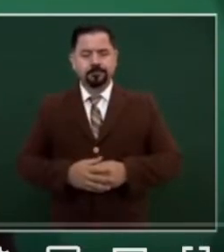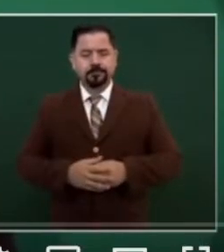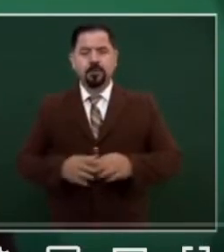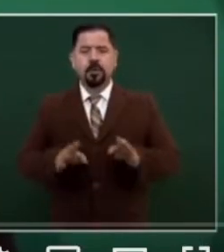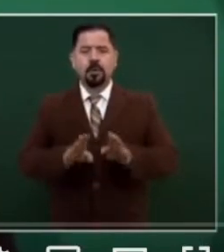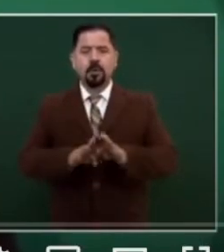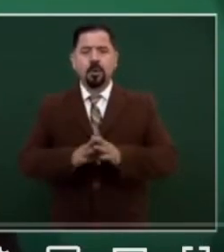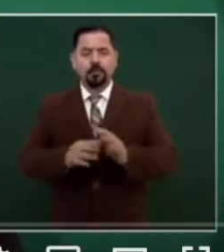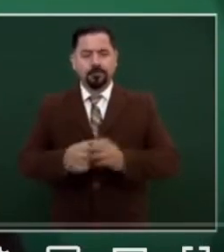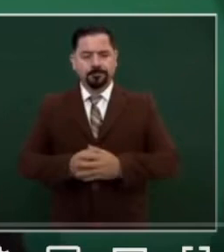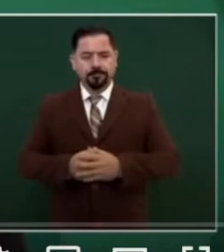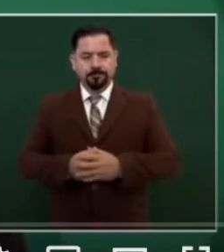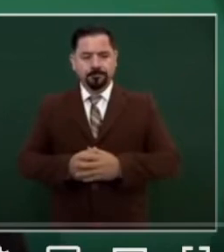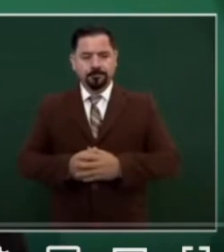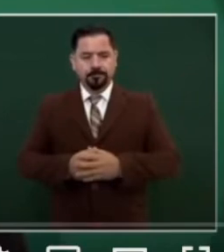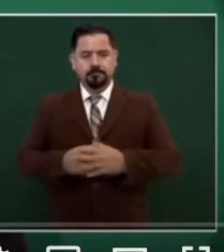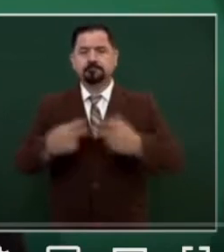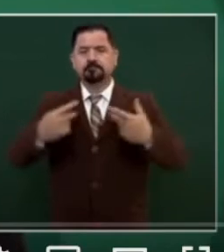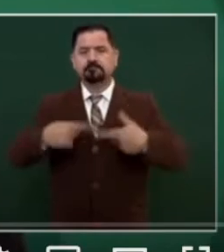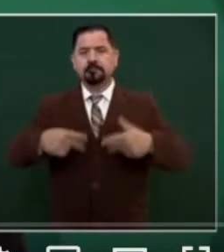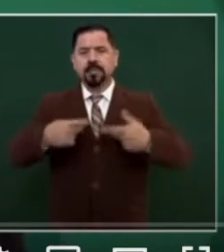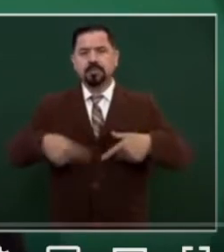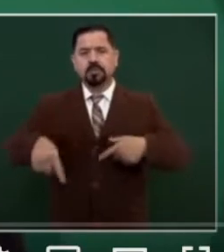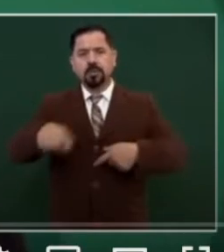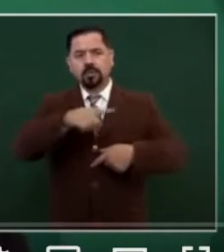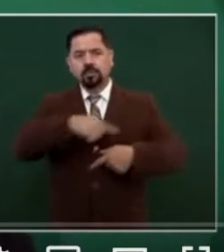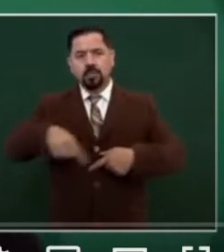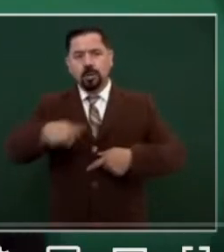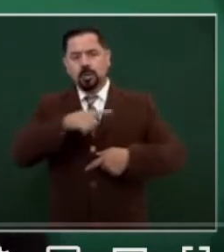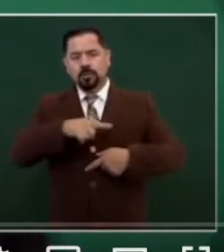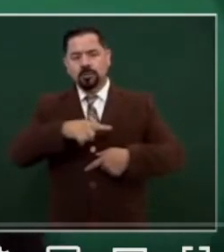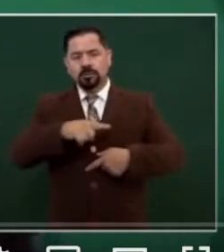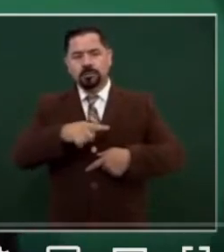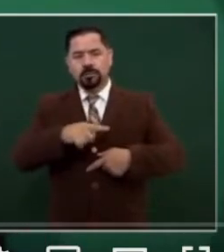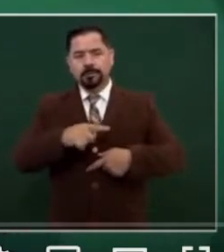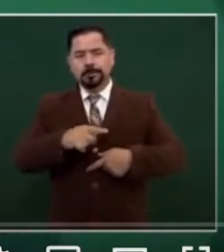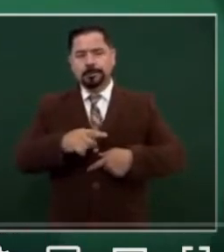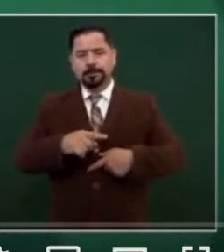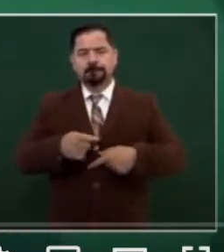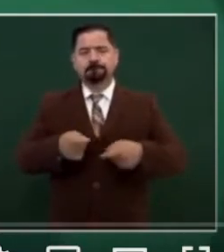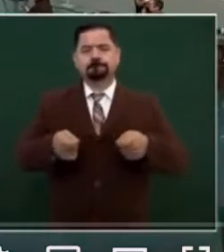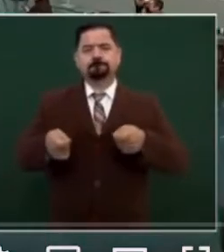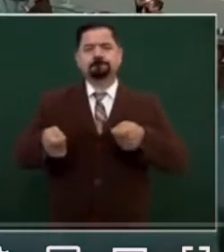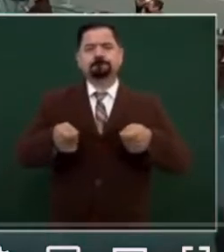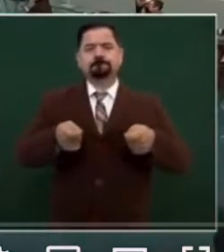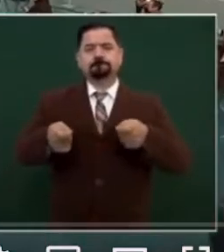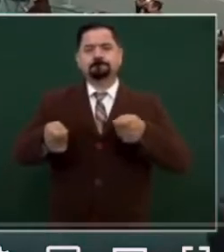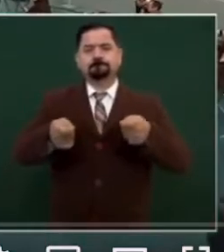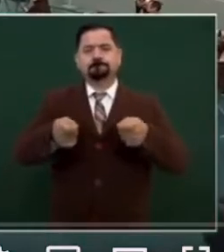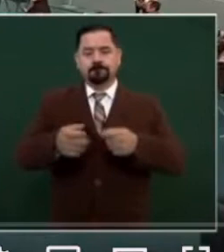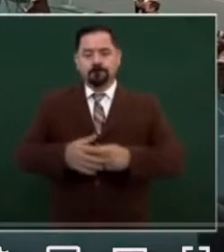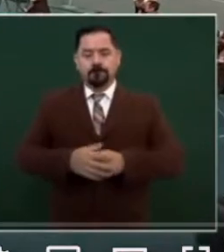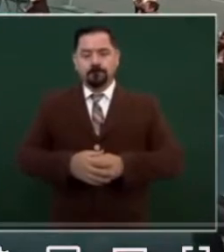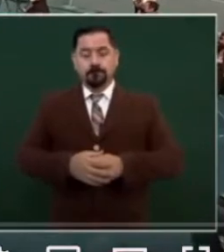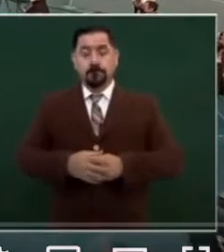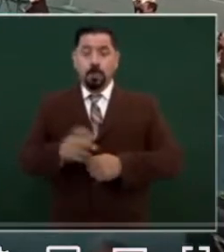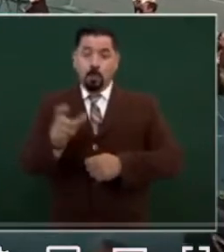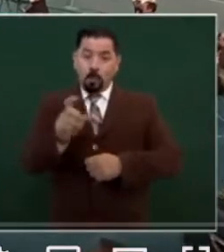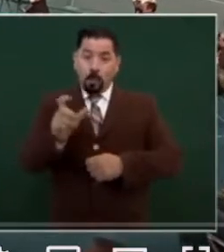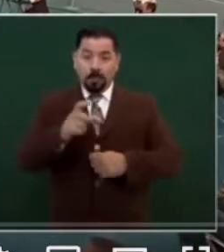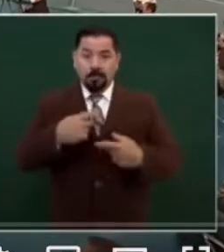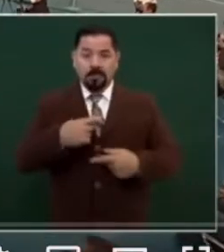en lo público que cuando denunciamos tengamos pruebas